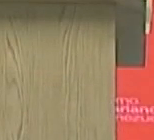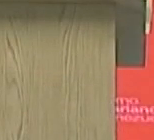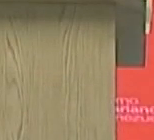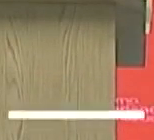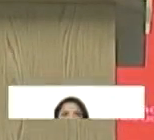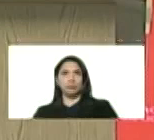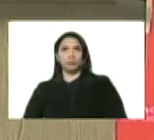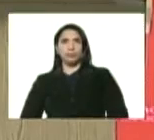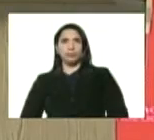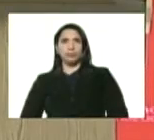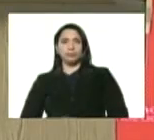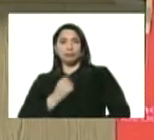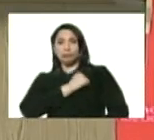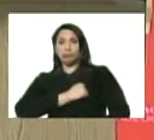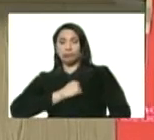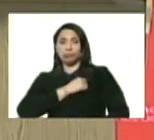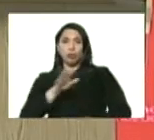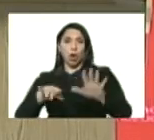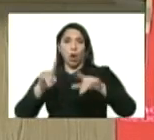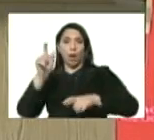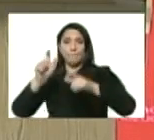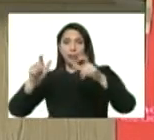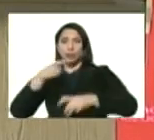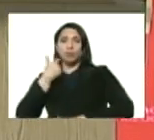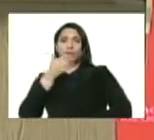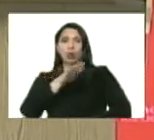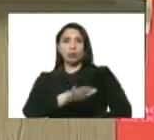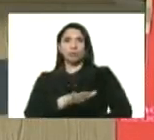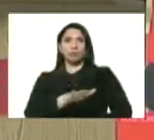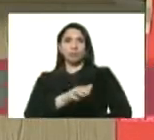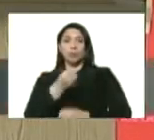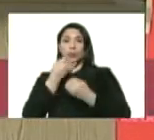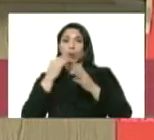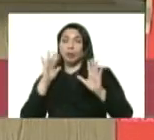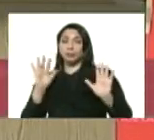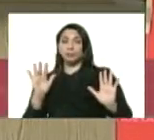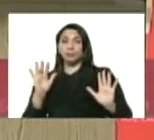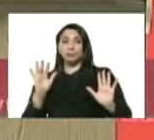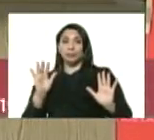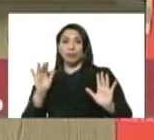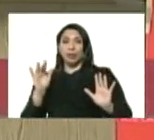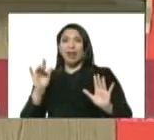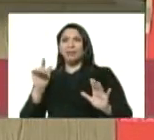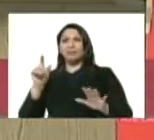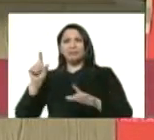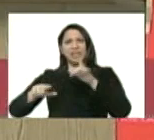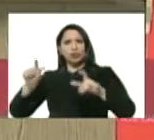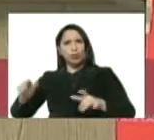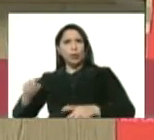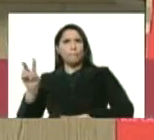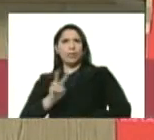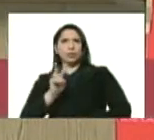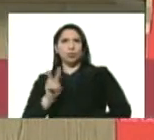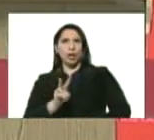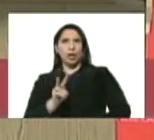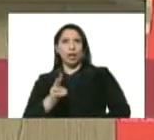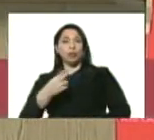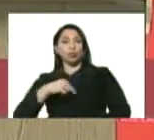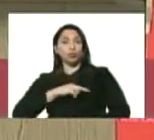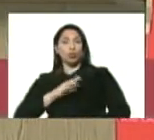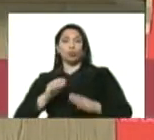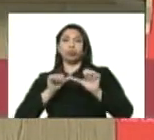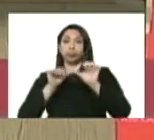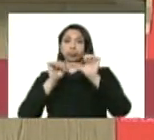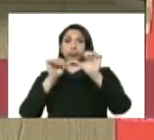de 11 personas fallecidas. Bueno, ese es el estado de los casos en Venezuela. Nosotros